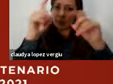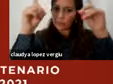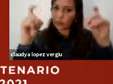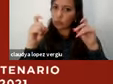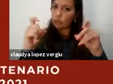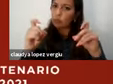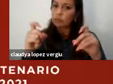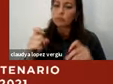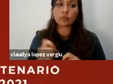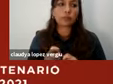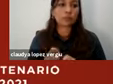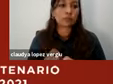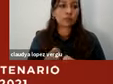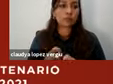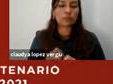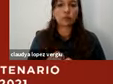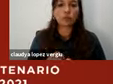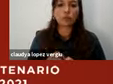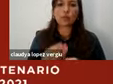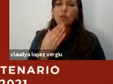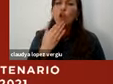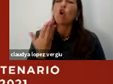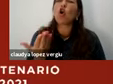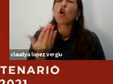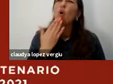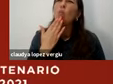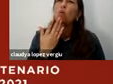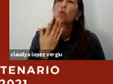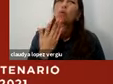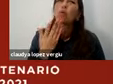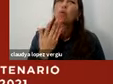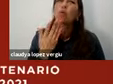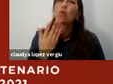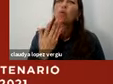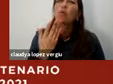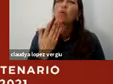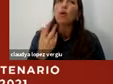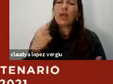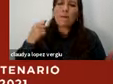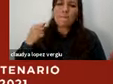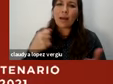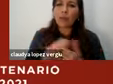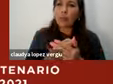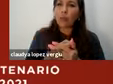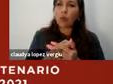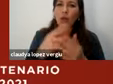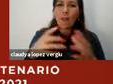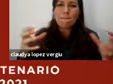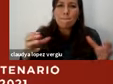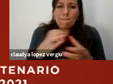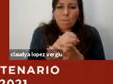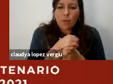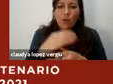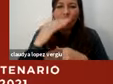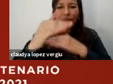es Melissa. ¿Cómo ha impactado este proyecto en la siguiente generación? No en las mujeres con las que iniciaron, que ya